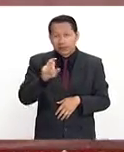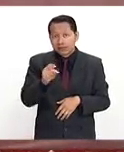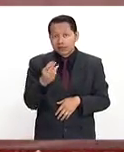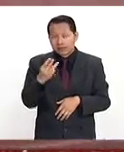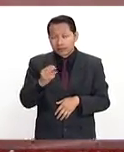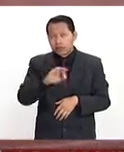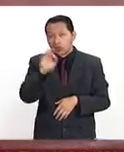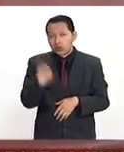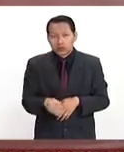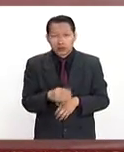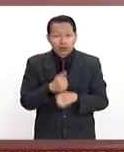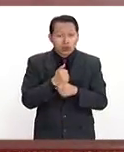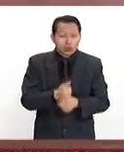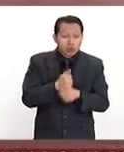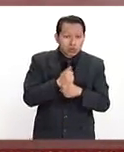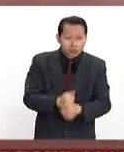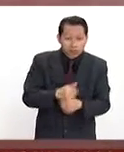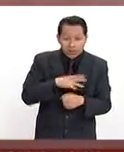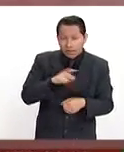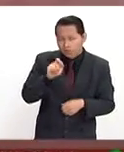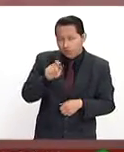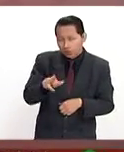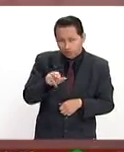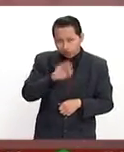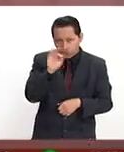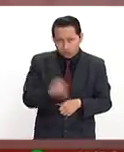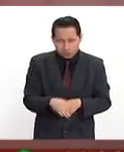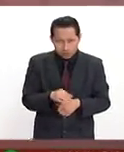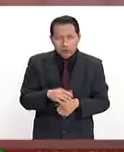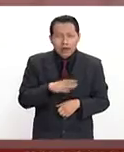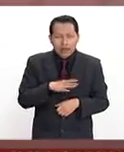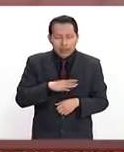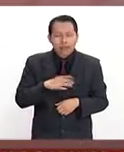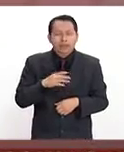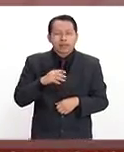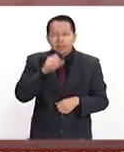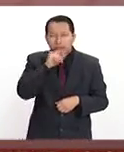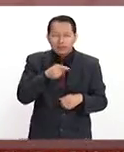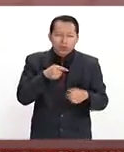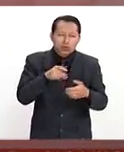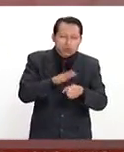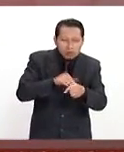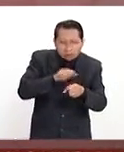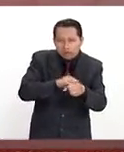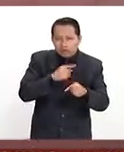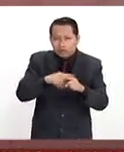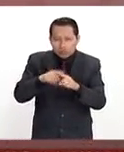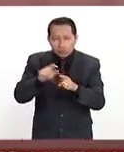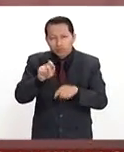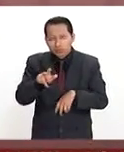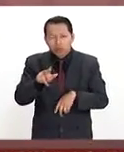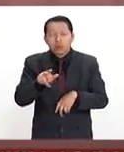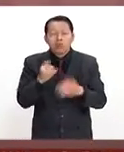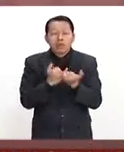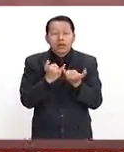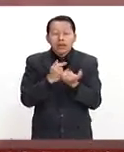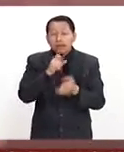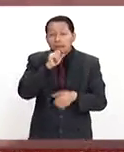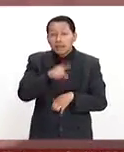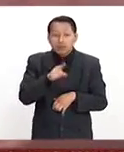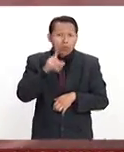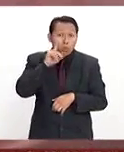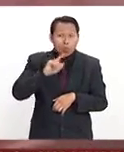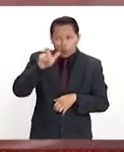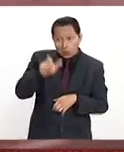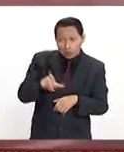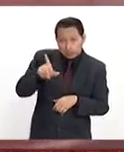33%. Sufra violencia intrafamiliar, 28%. Sufra acoso sexual, 21%. Sea discriminada por ser mujer, 13%. Ahí,